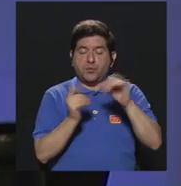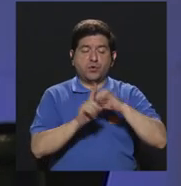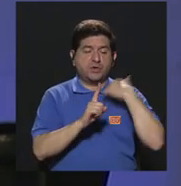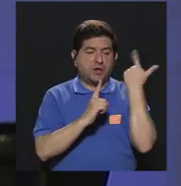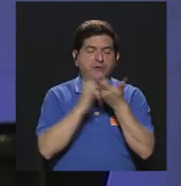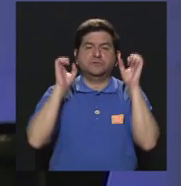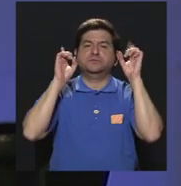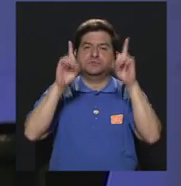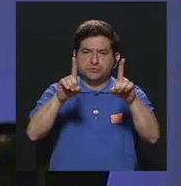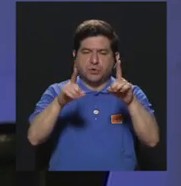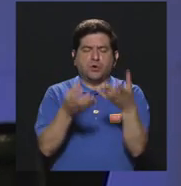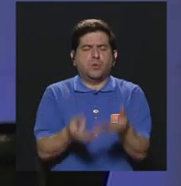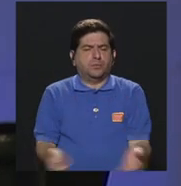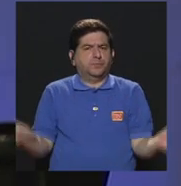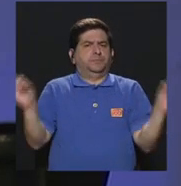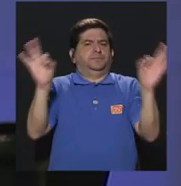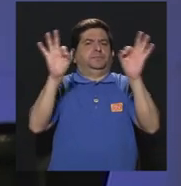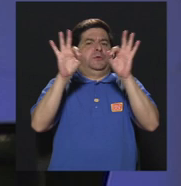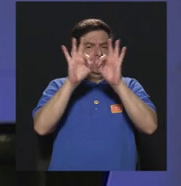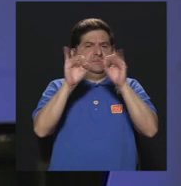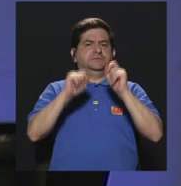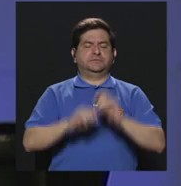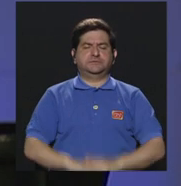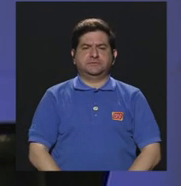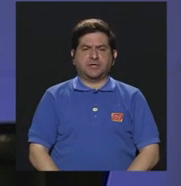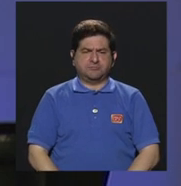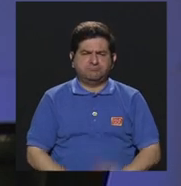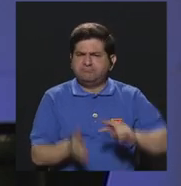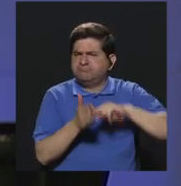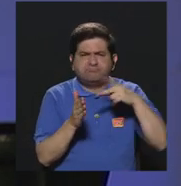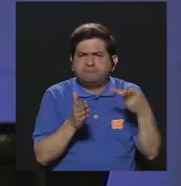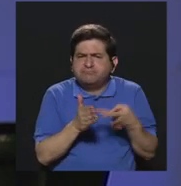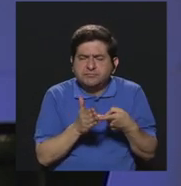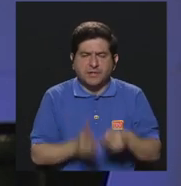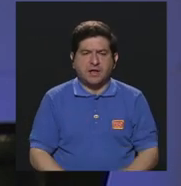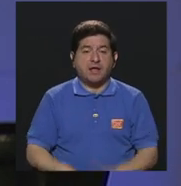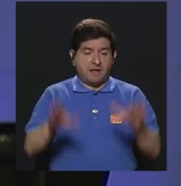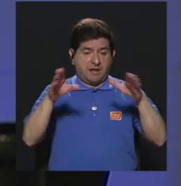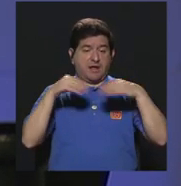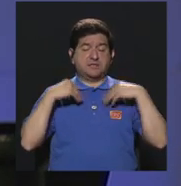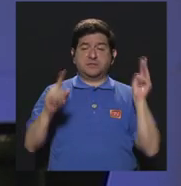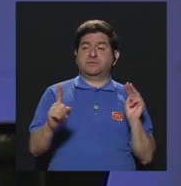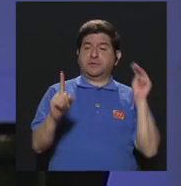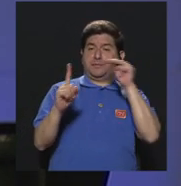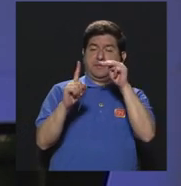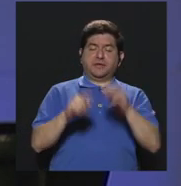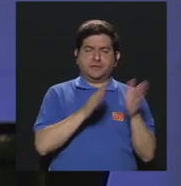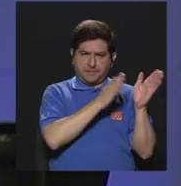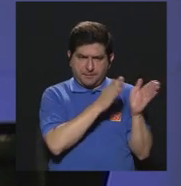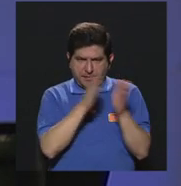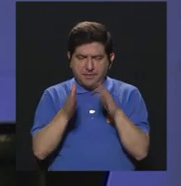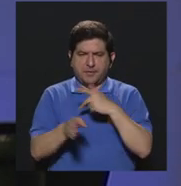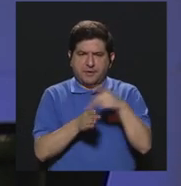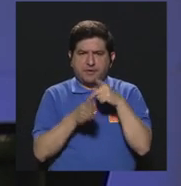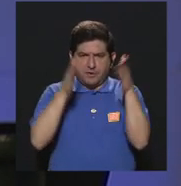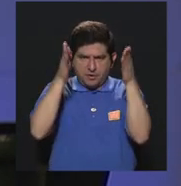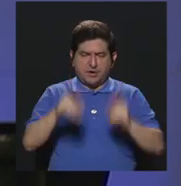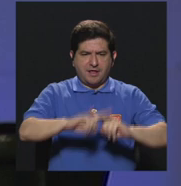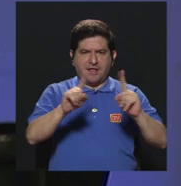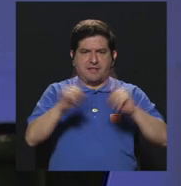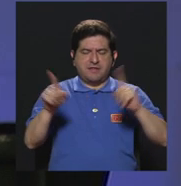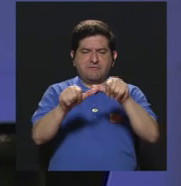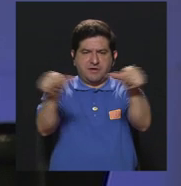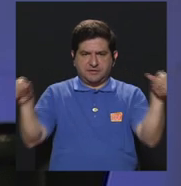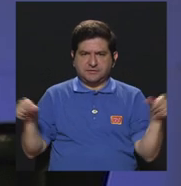social y educativo de gran envergadura, que consistía en asumir como misión la formación de profesionales en